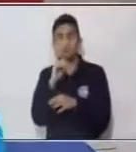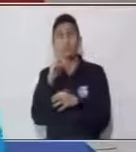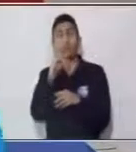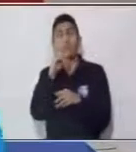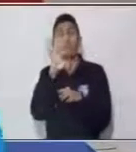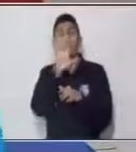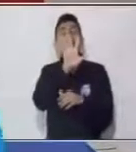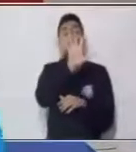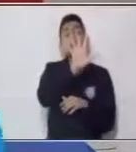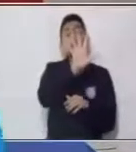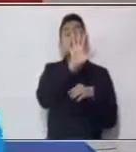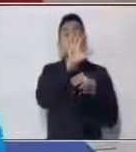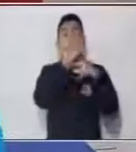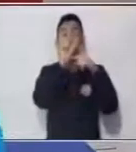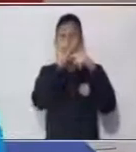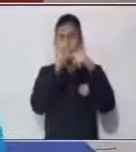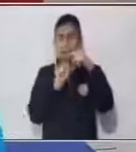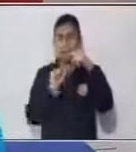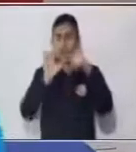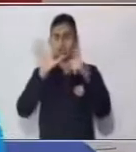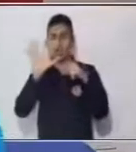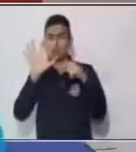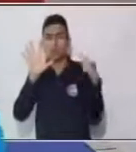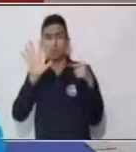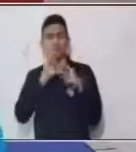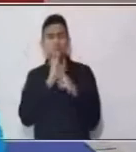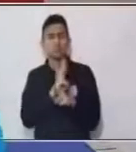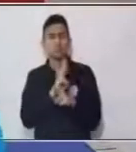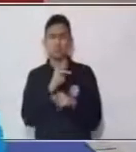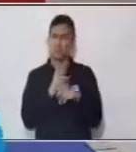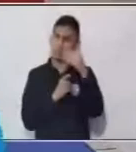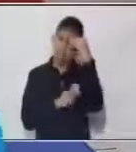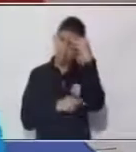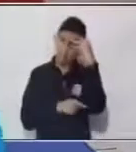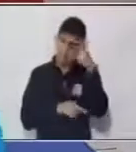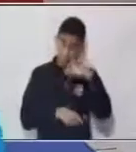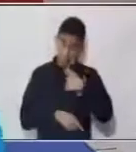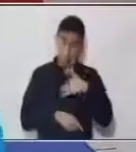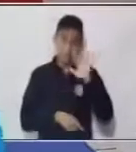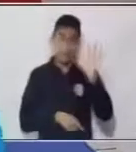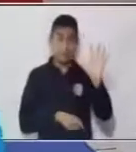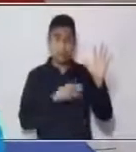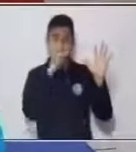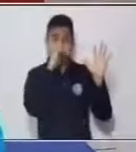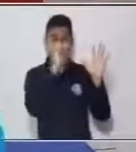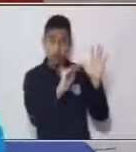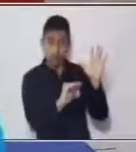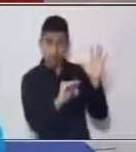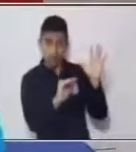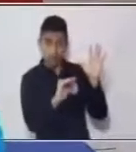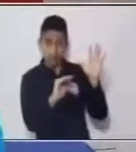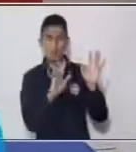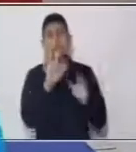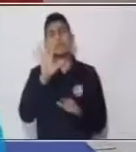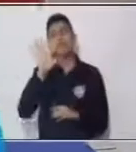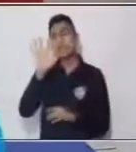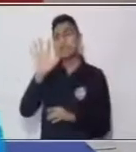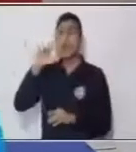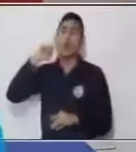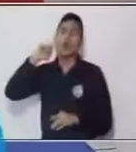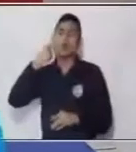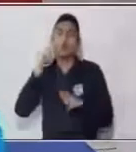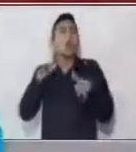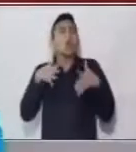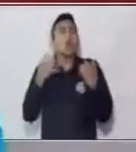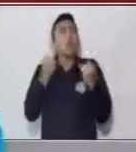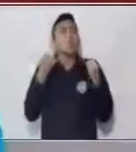5 dividido 5. Si tengo 5 niños y 5 bombones, ¿cuántos